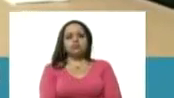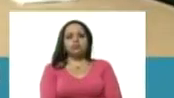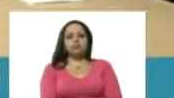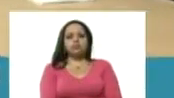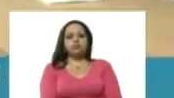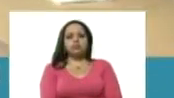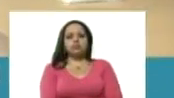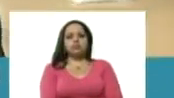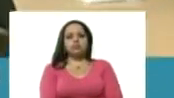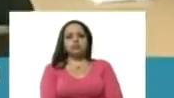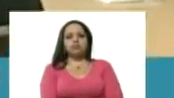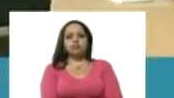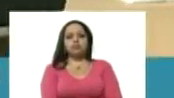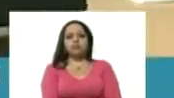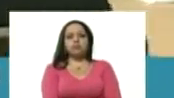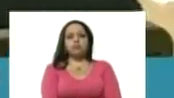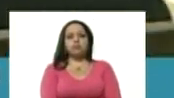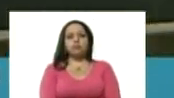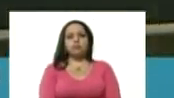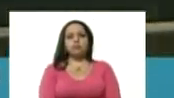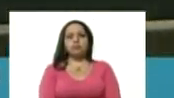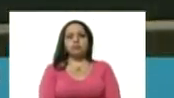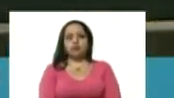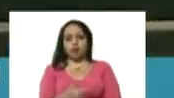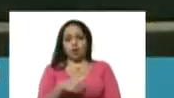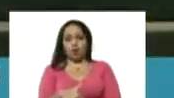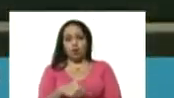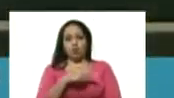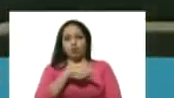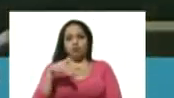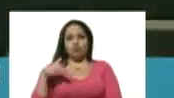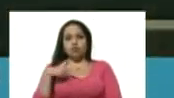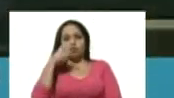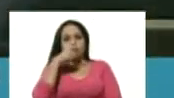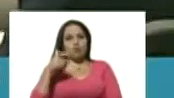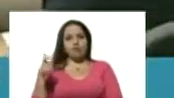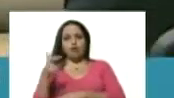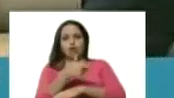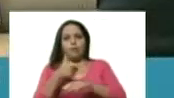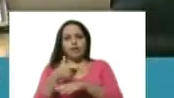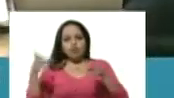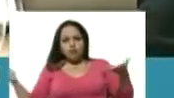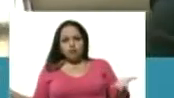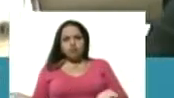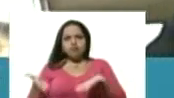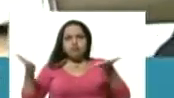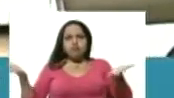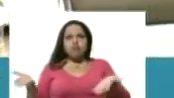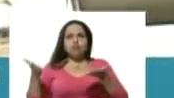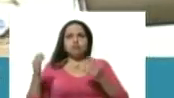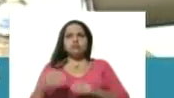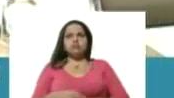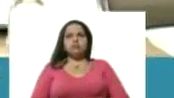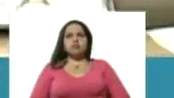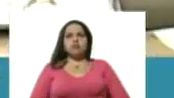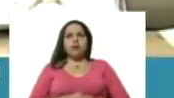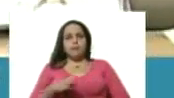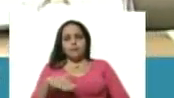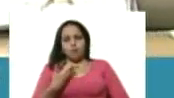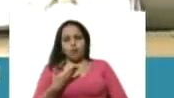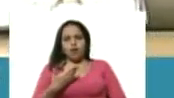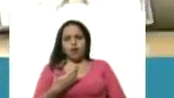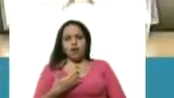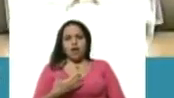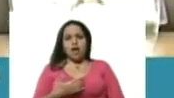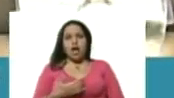que hoy nuestros pueblos, nuestros gobiernos impulsan para favorecer,